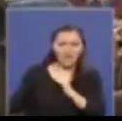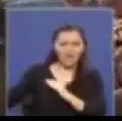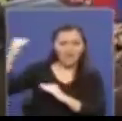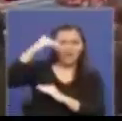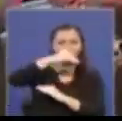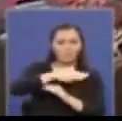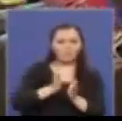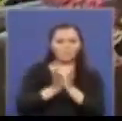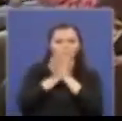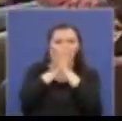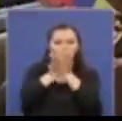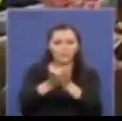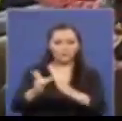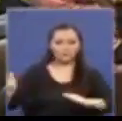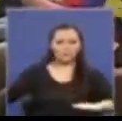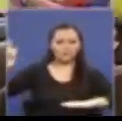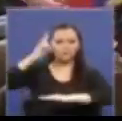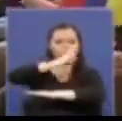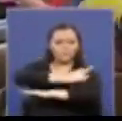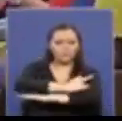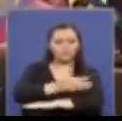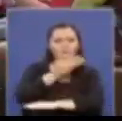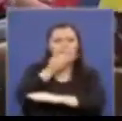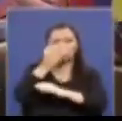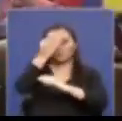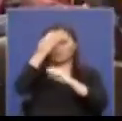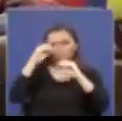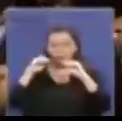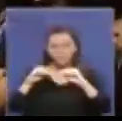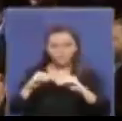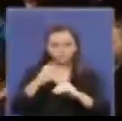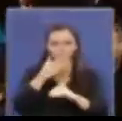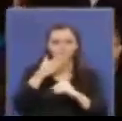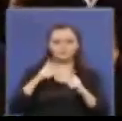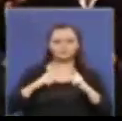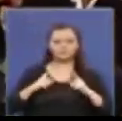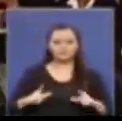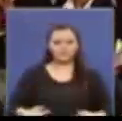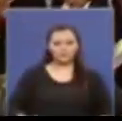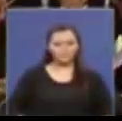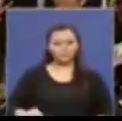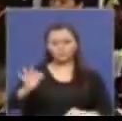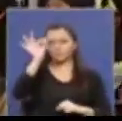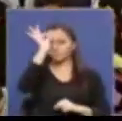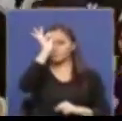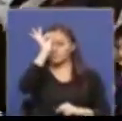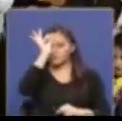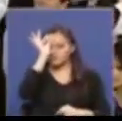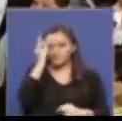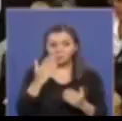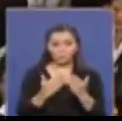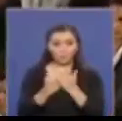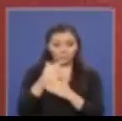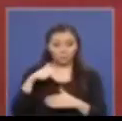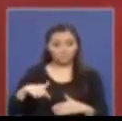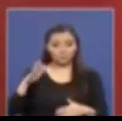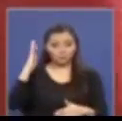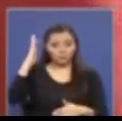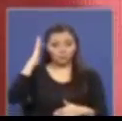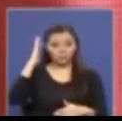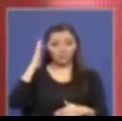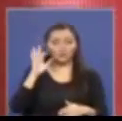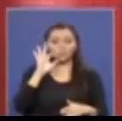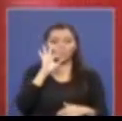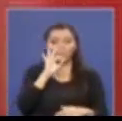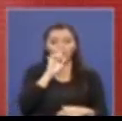puertos, aeropuertos, mejor educación, mejor salud. Tremendo hospital que tenemos aquí en Tulcán, por ejemplo. En Tulcán tenemos